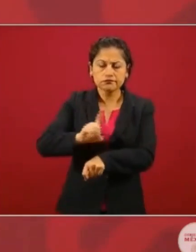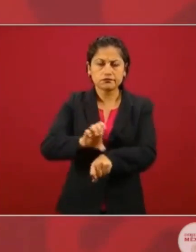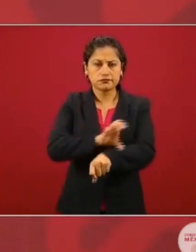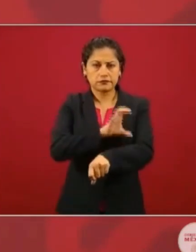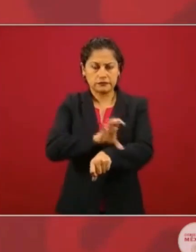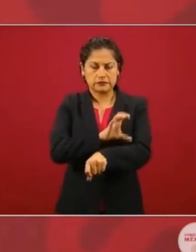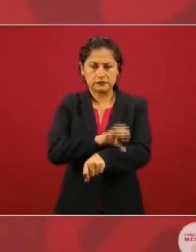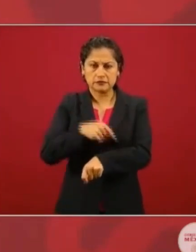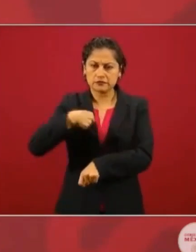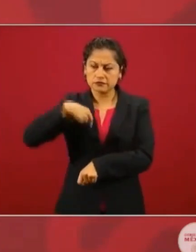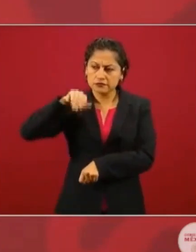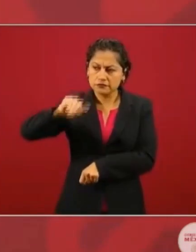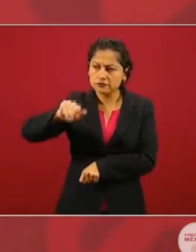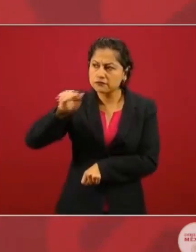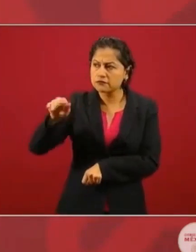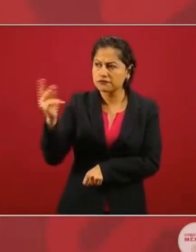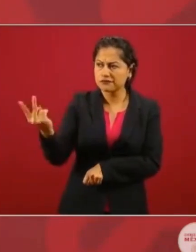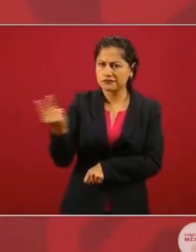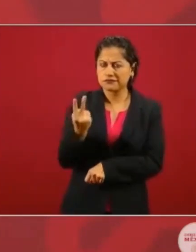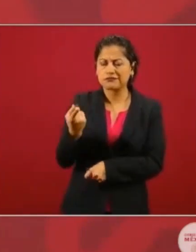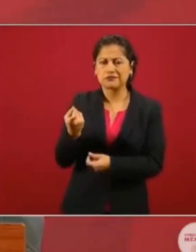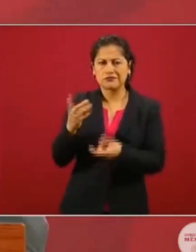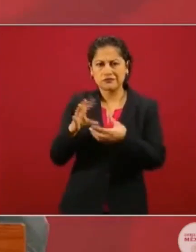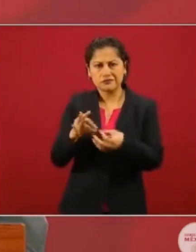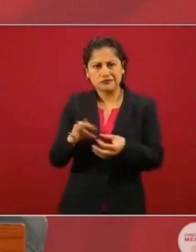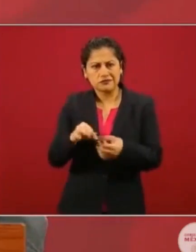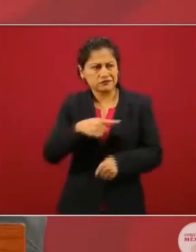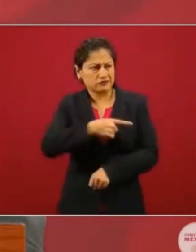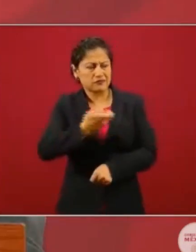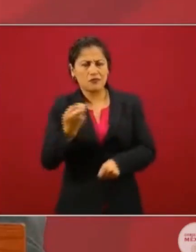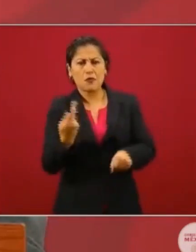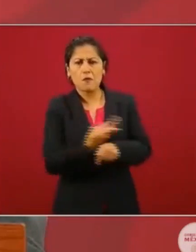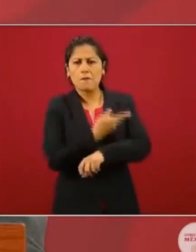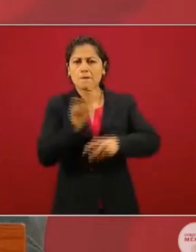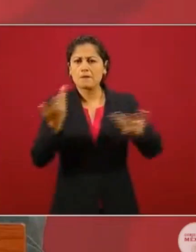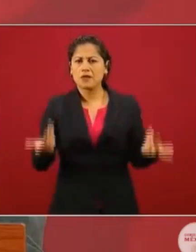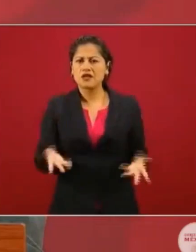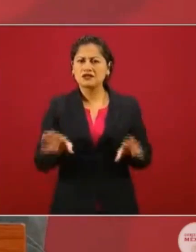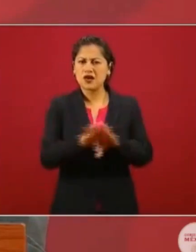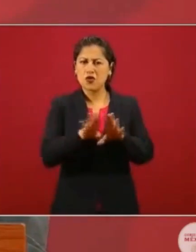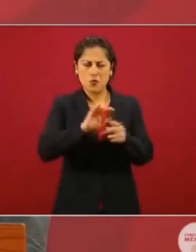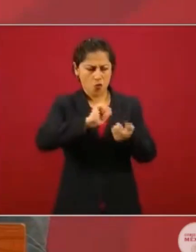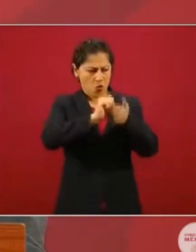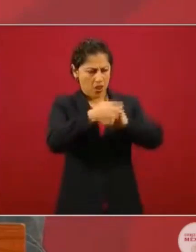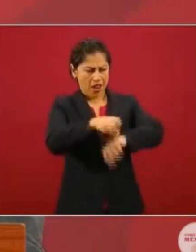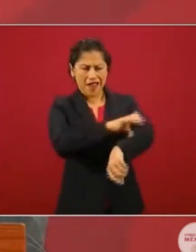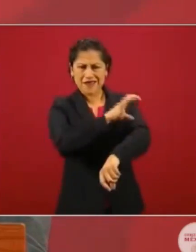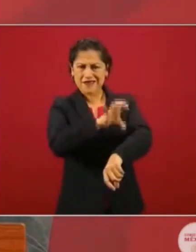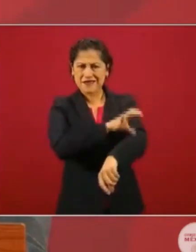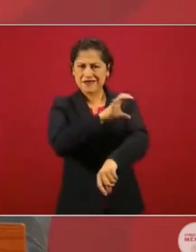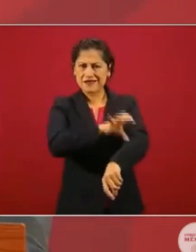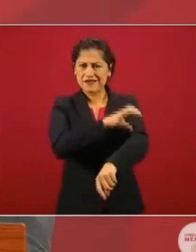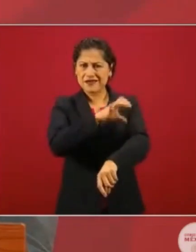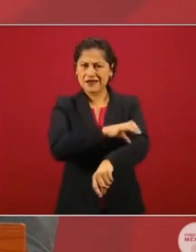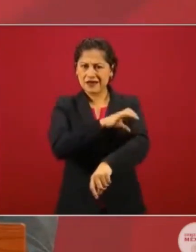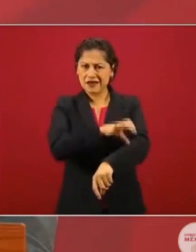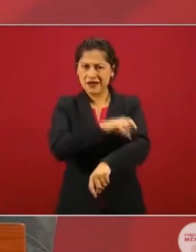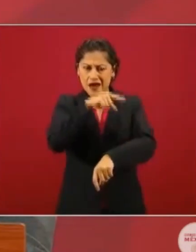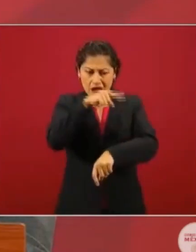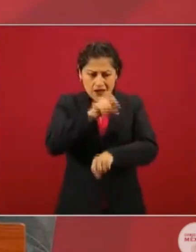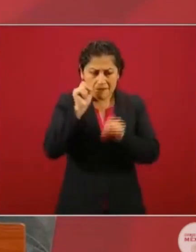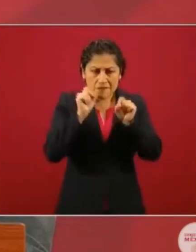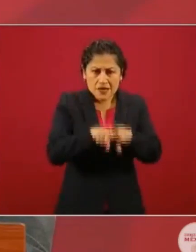ser que continúe. ¿Cómo no va a subir la energía que se produce en las